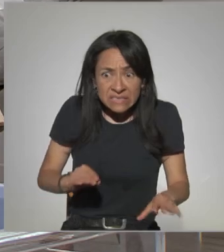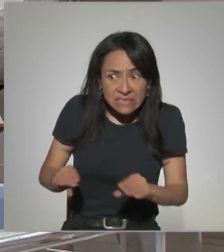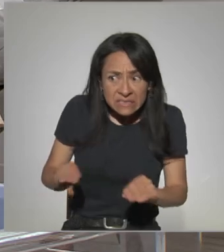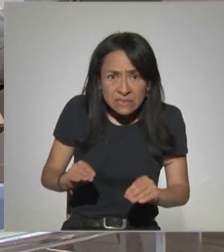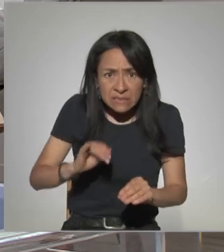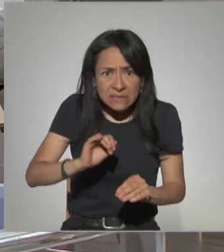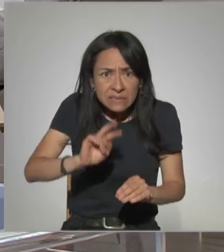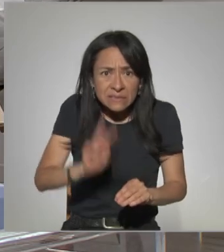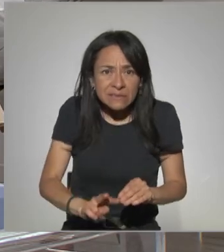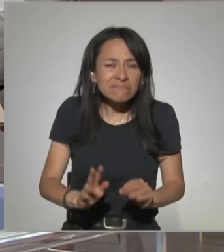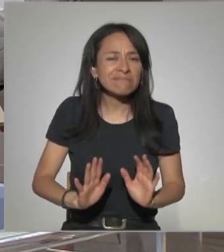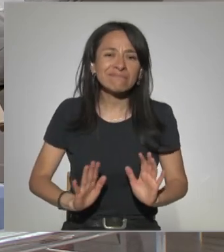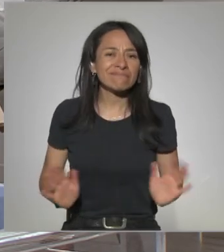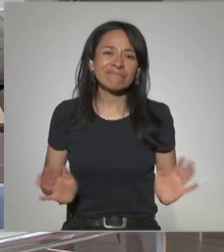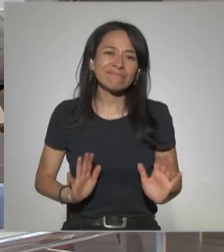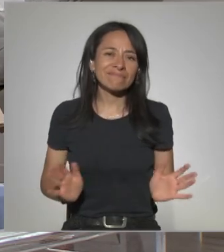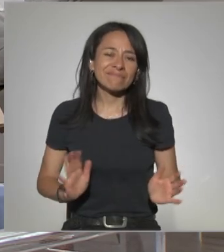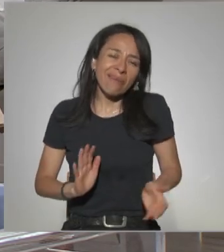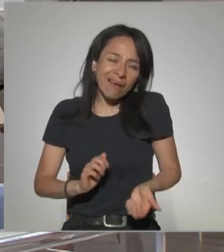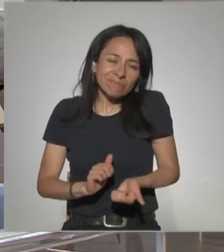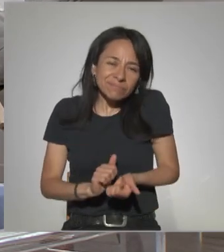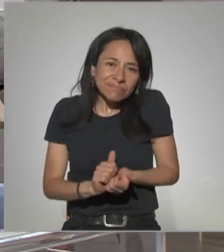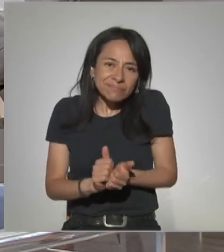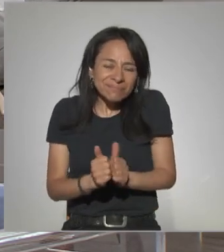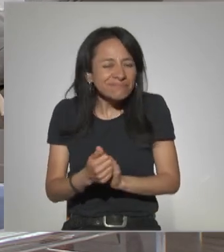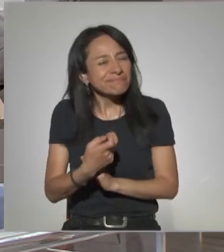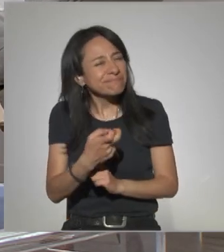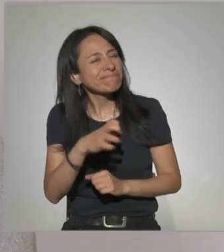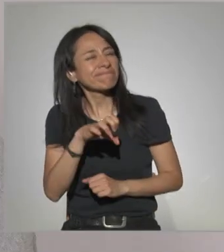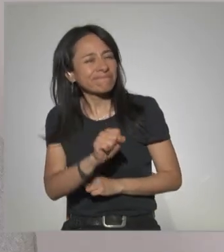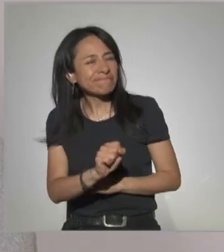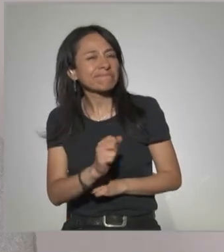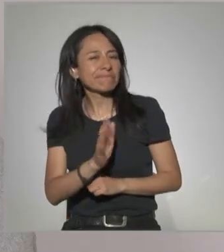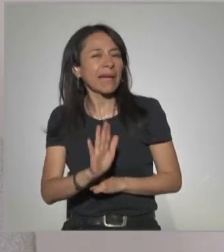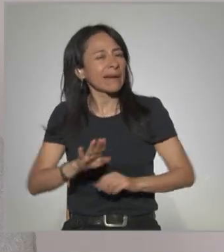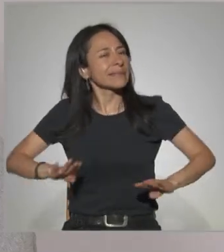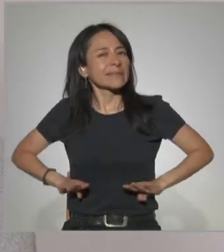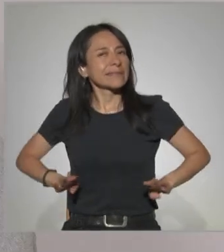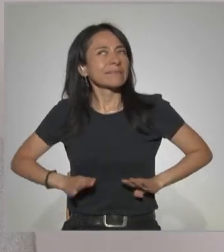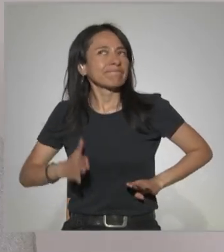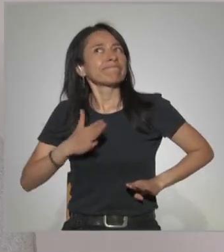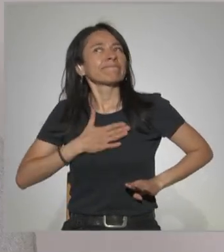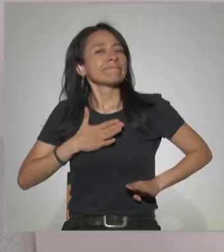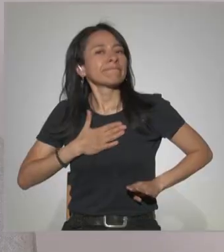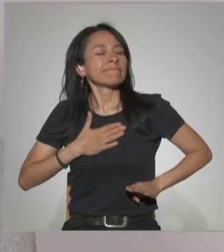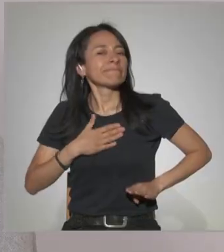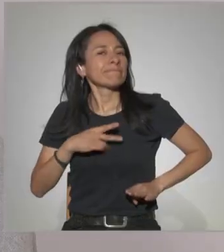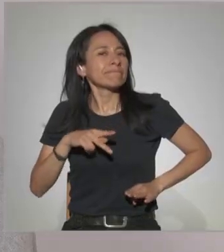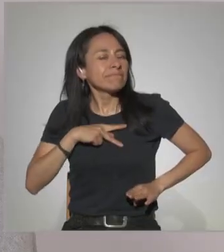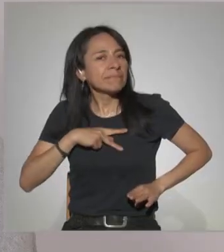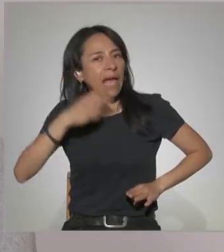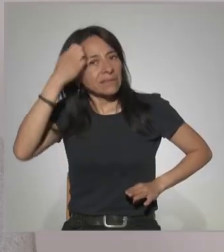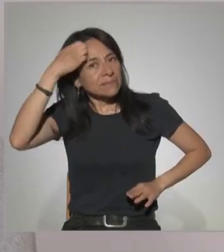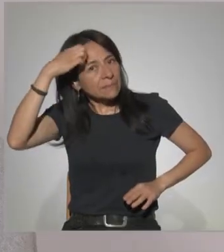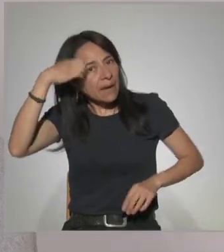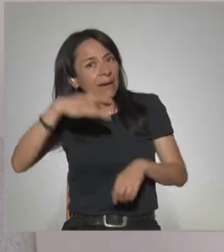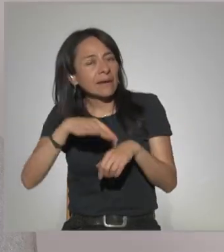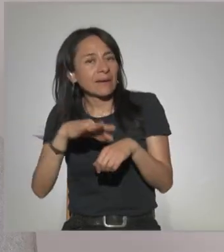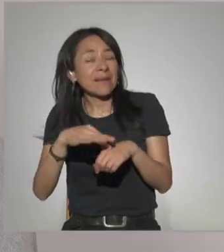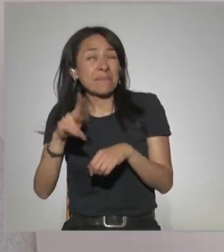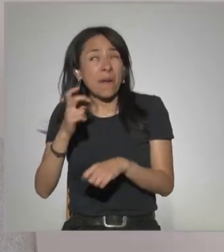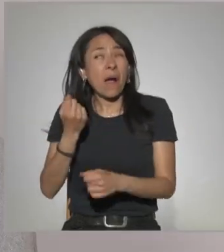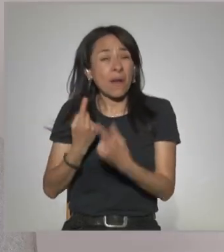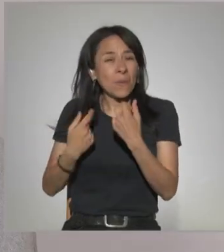supuesto, sí, es cómo lo vas viviendo, ¿no? Pero bueno, hay como muchas dudas en el cómo afecta,